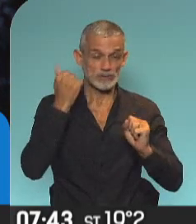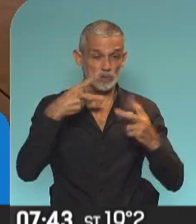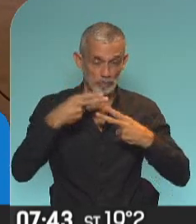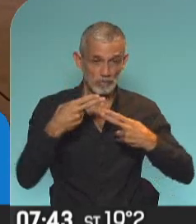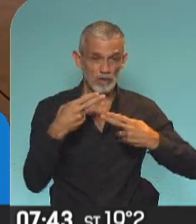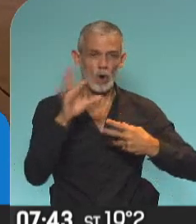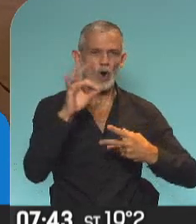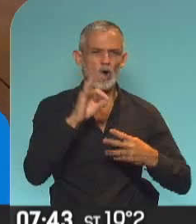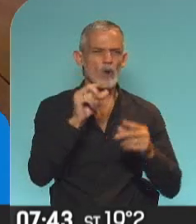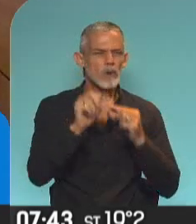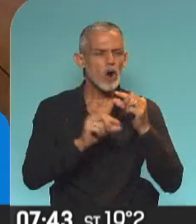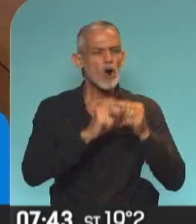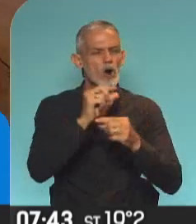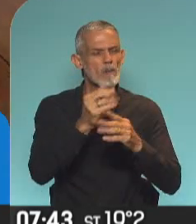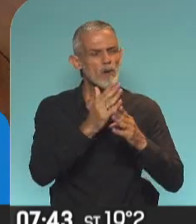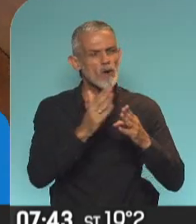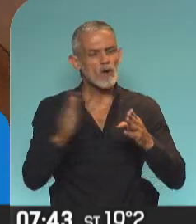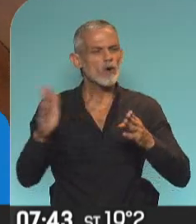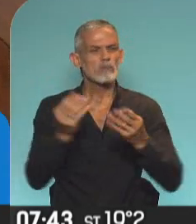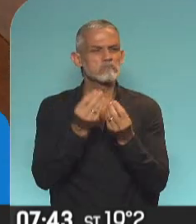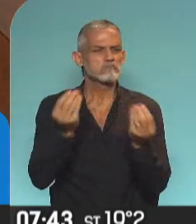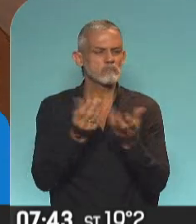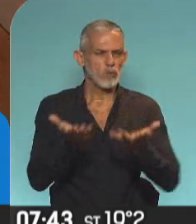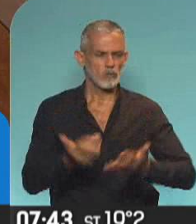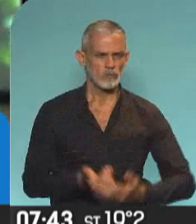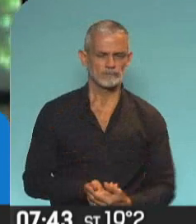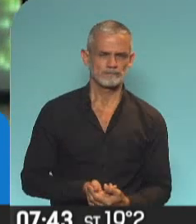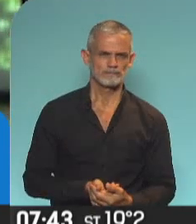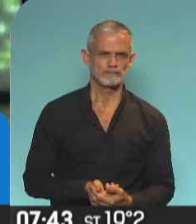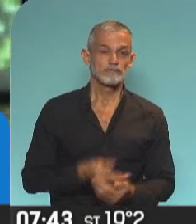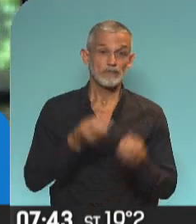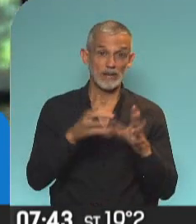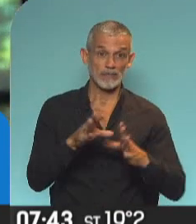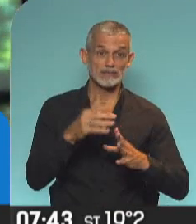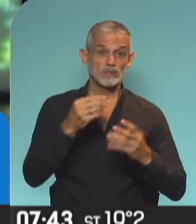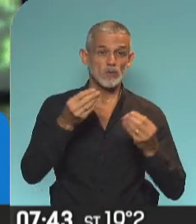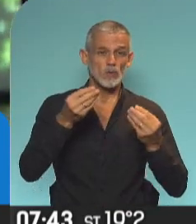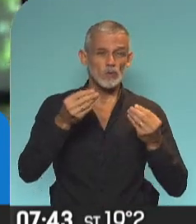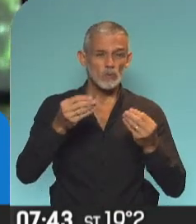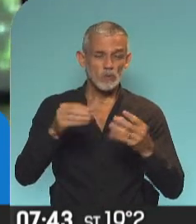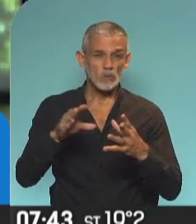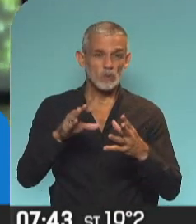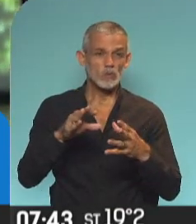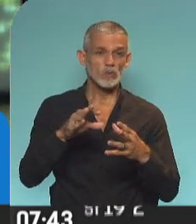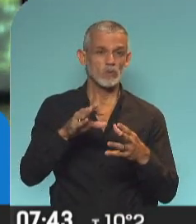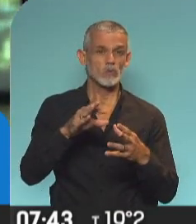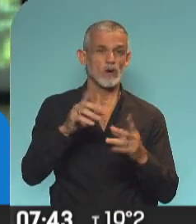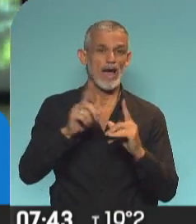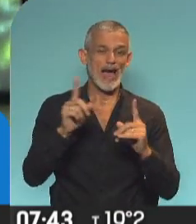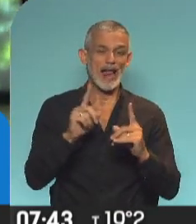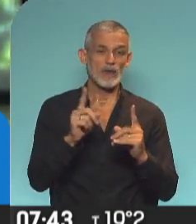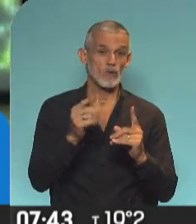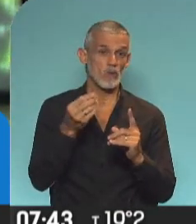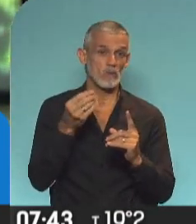golpe, o se va manifestando, digamos, en poquito tiempo? Comienzan a perderlo de una manera un poco,